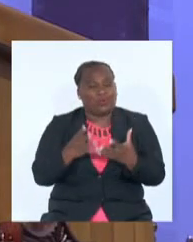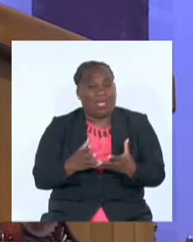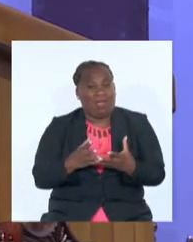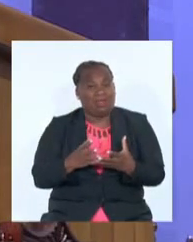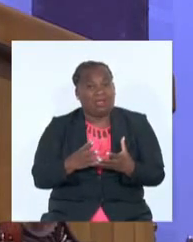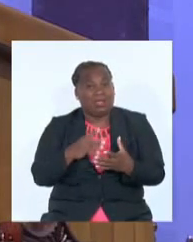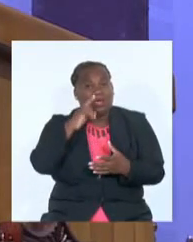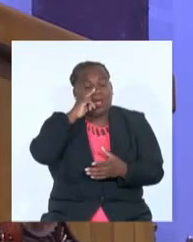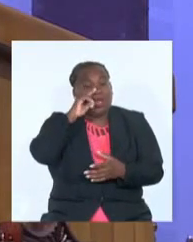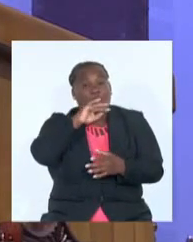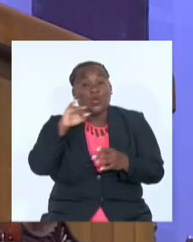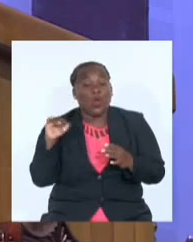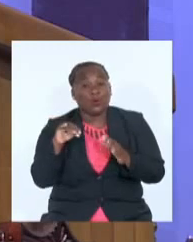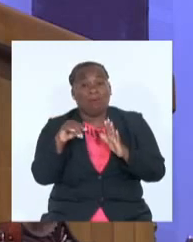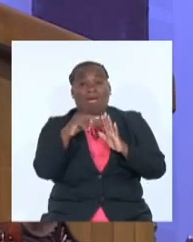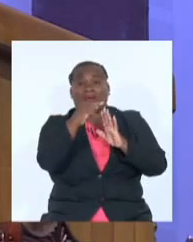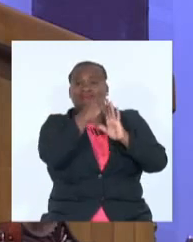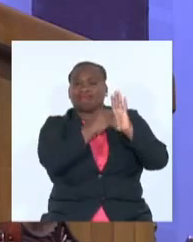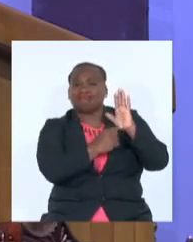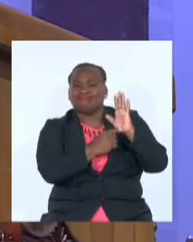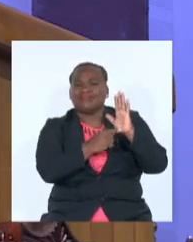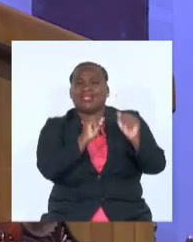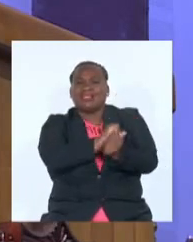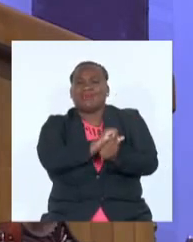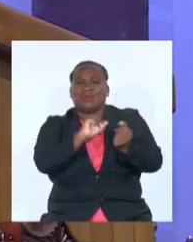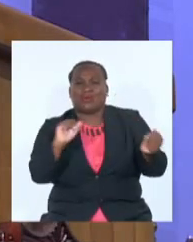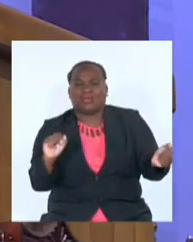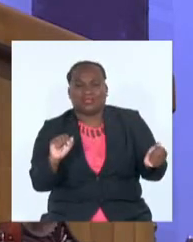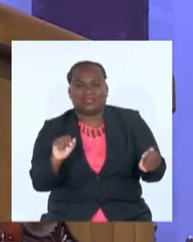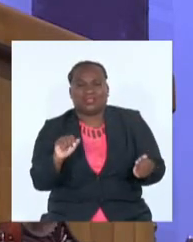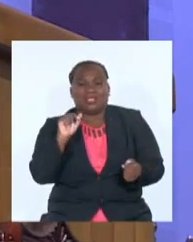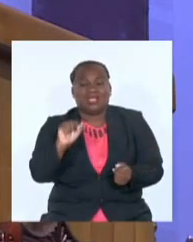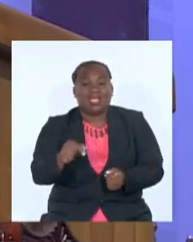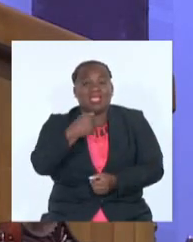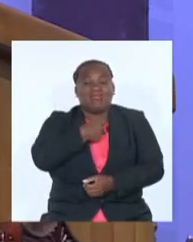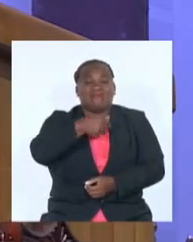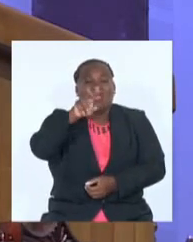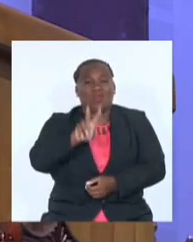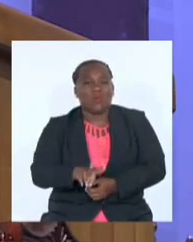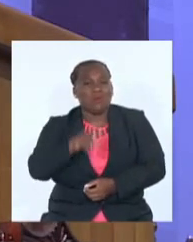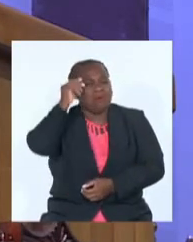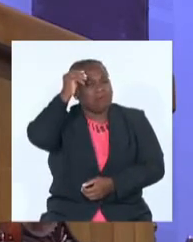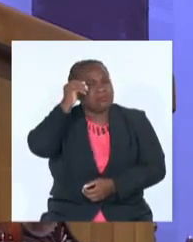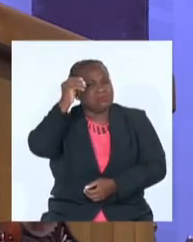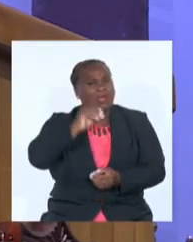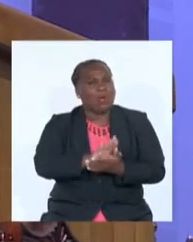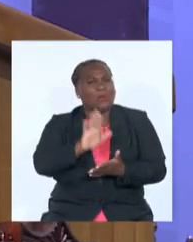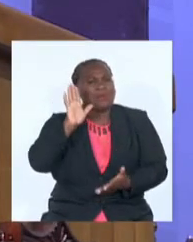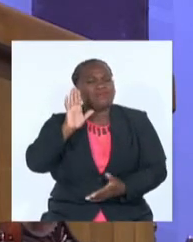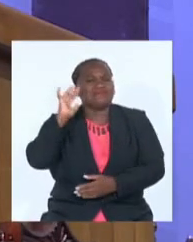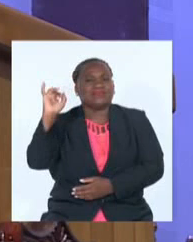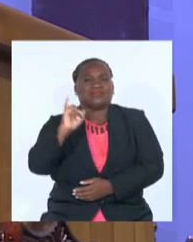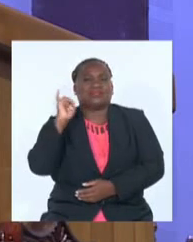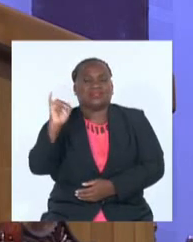valores democráticos que evalúan los compromisos internacionales